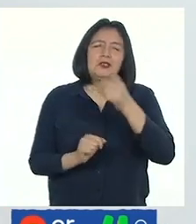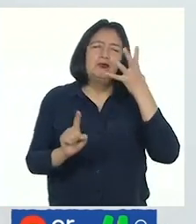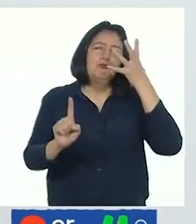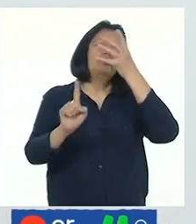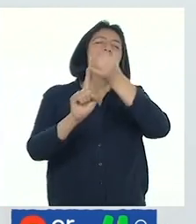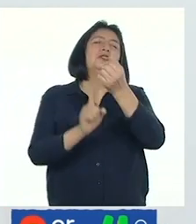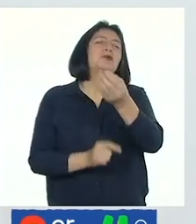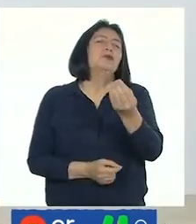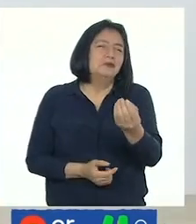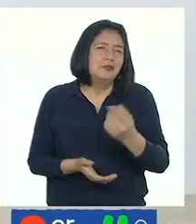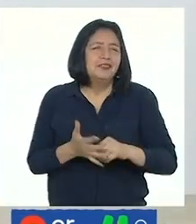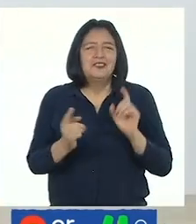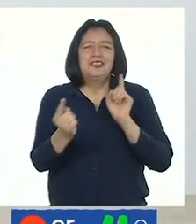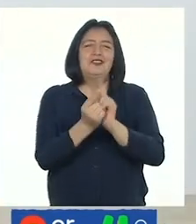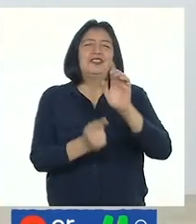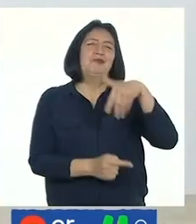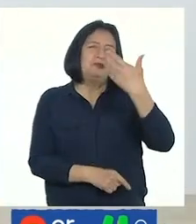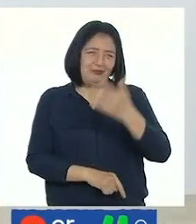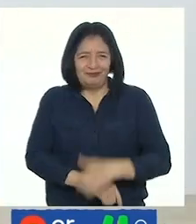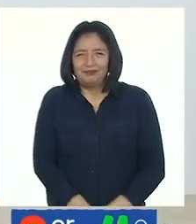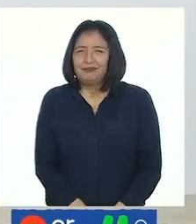tus objetivos? ¡Nos vemos!